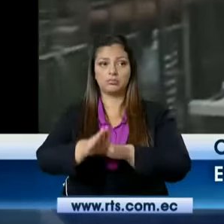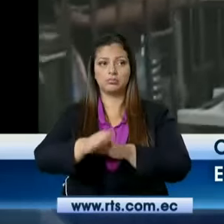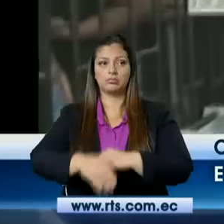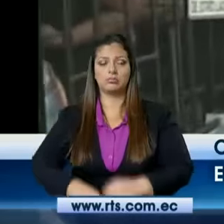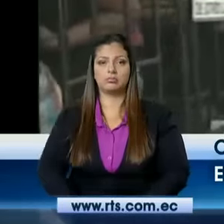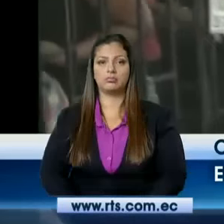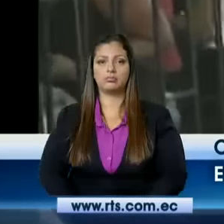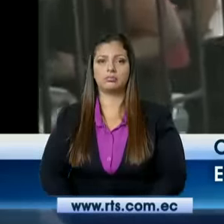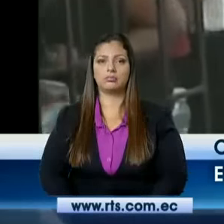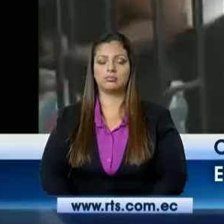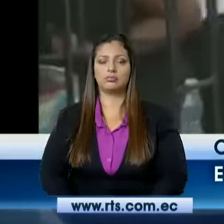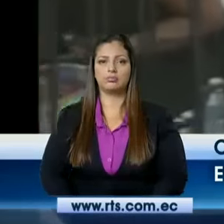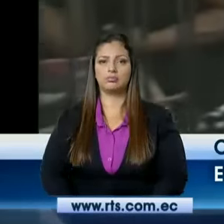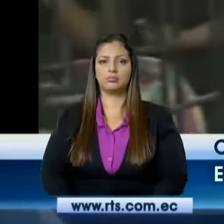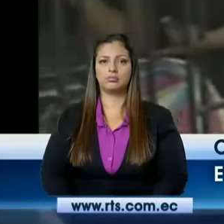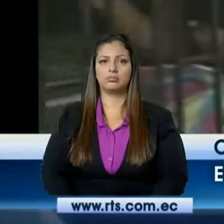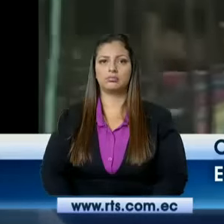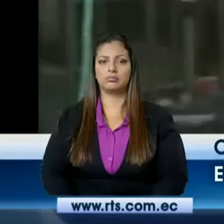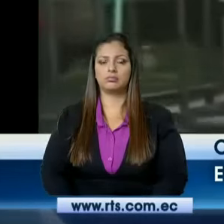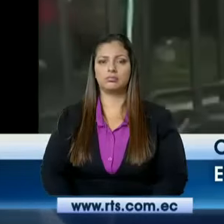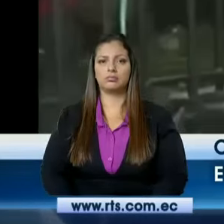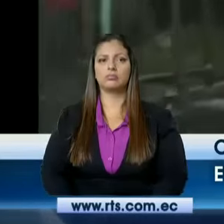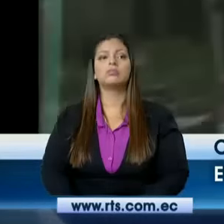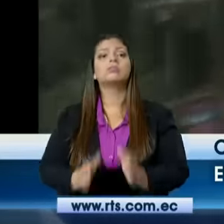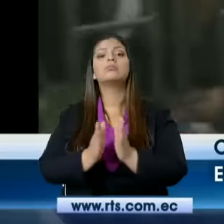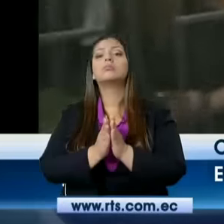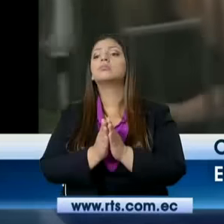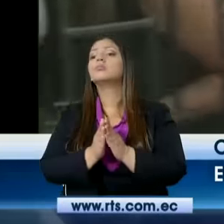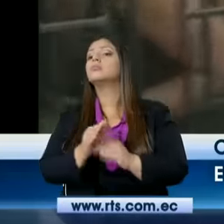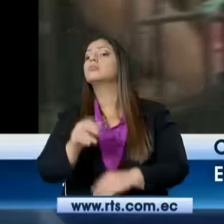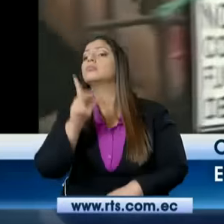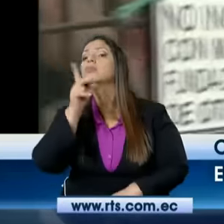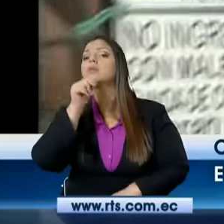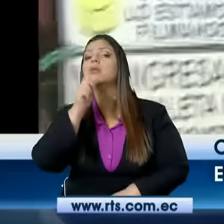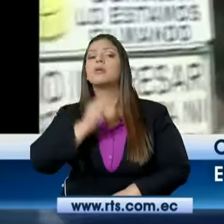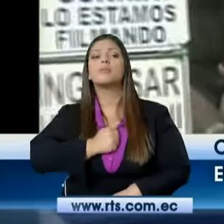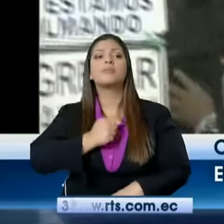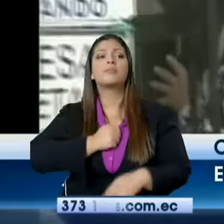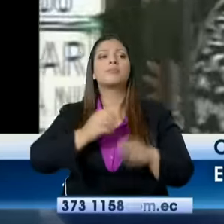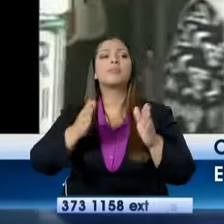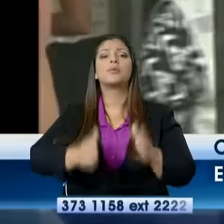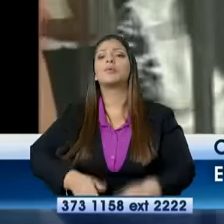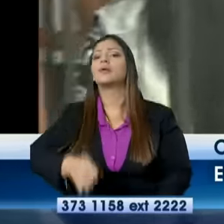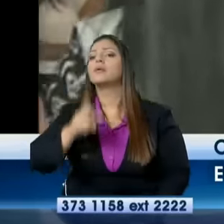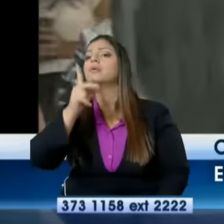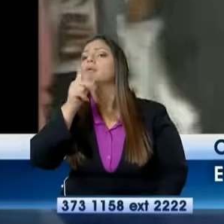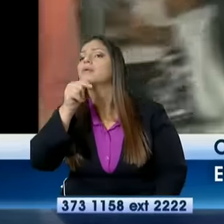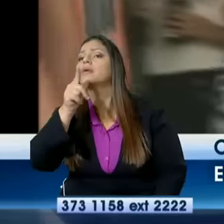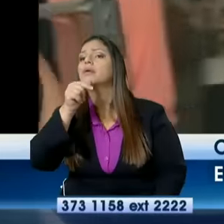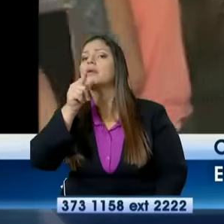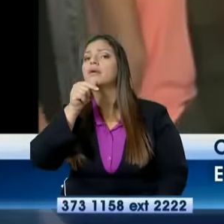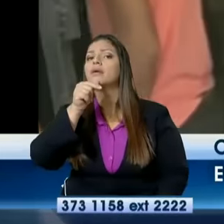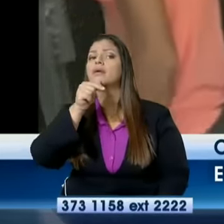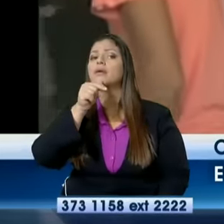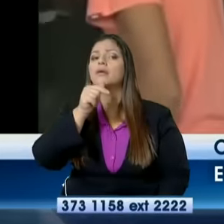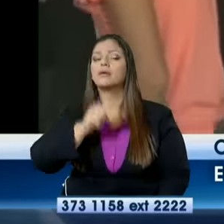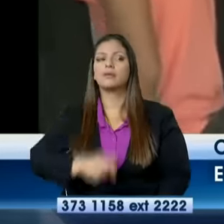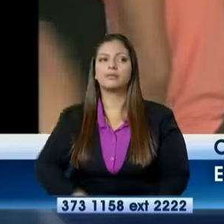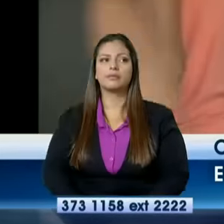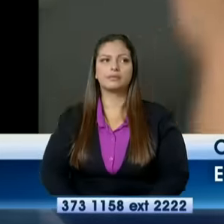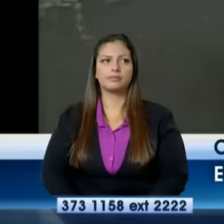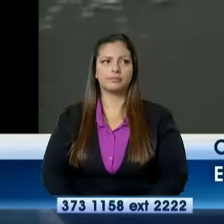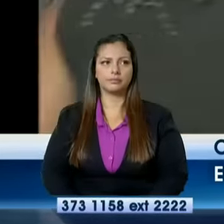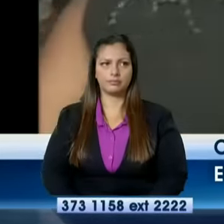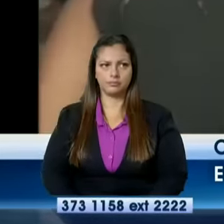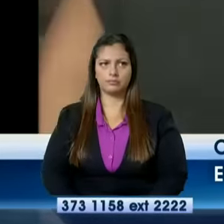Están pidiendo dialogar, están buscando cuál es el propietario, el encargado de este negocio y están constatando efectivamente aquí sí hay